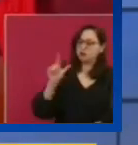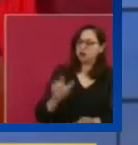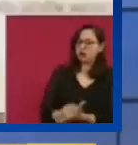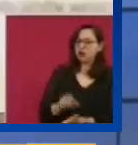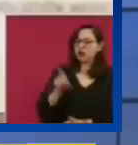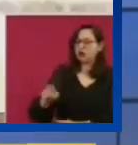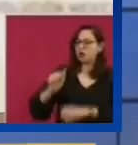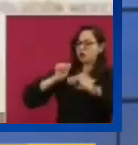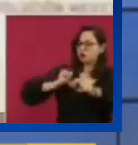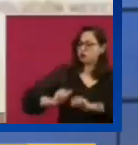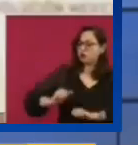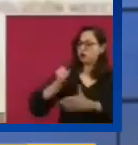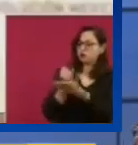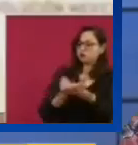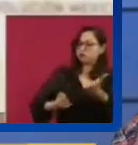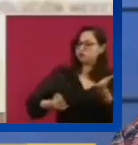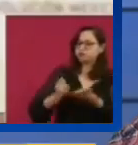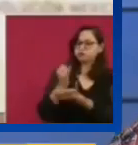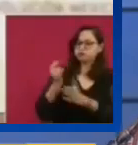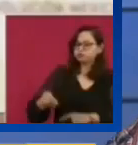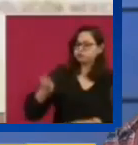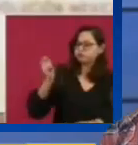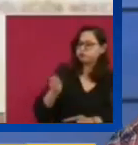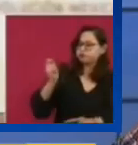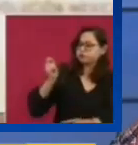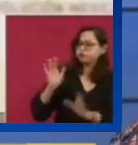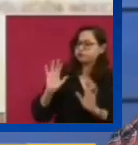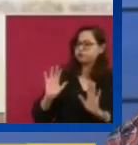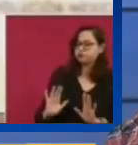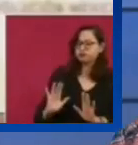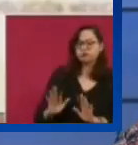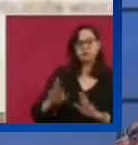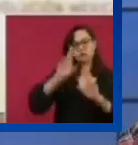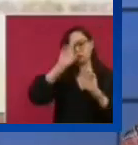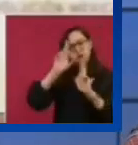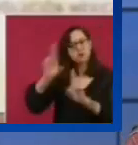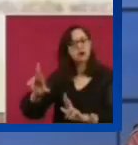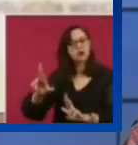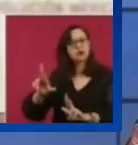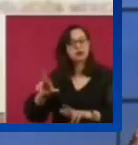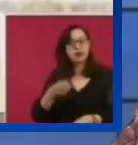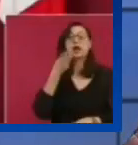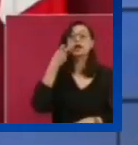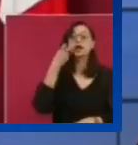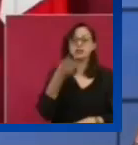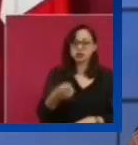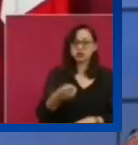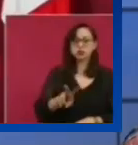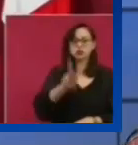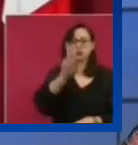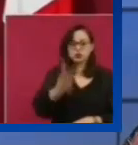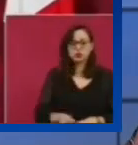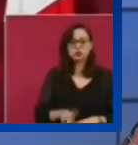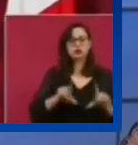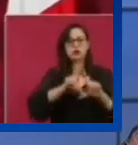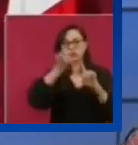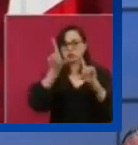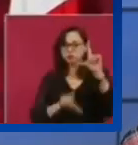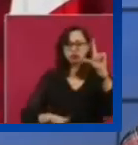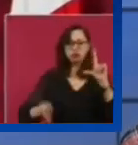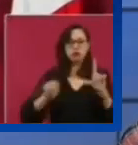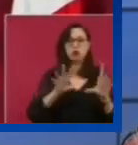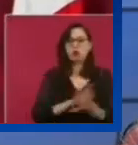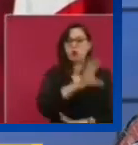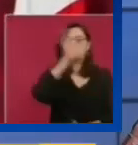allegadas a la familia de Margarita e incluso al mismo Calderón Hinojosa, quien evitó que se llevaran